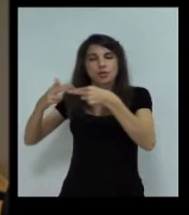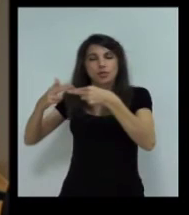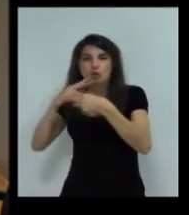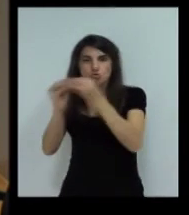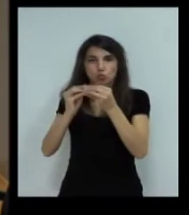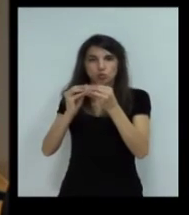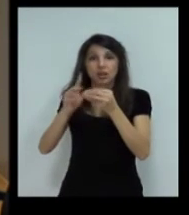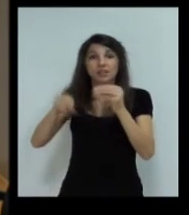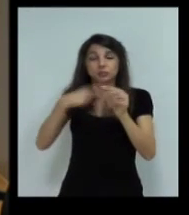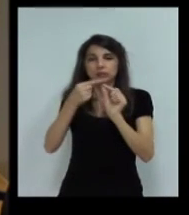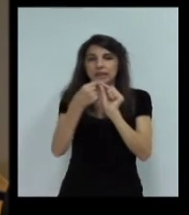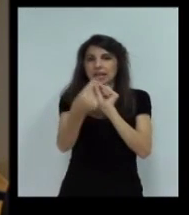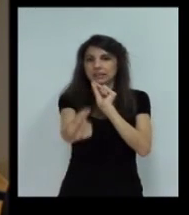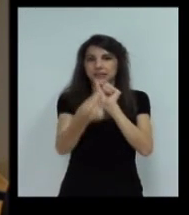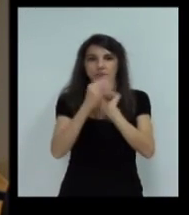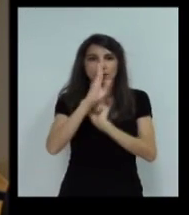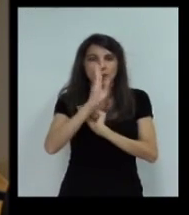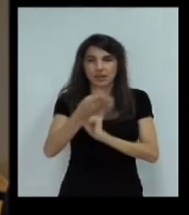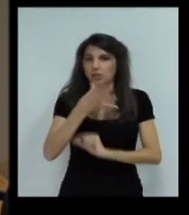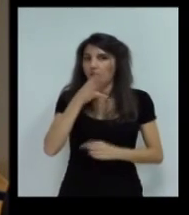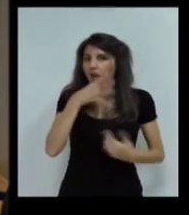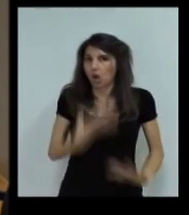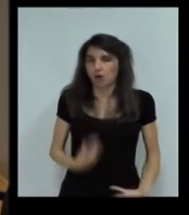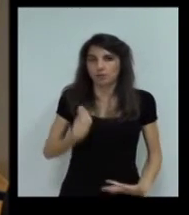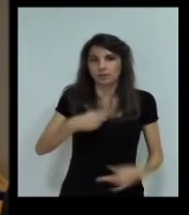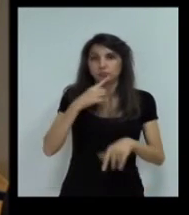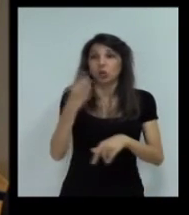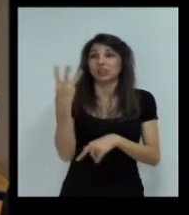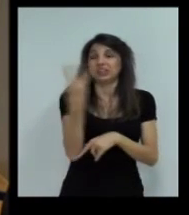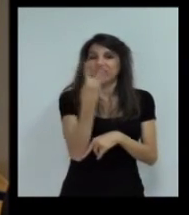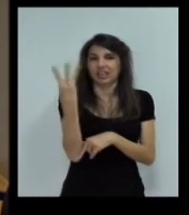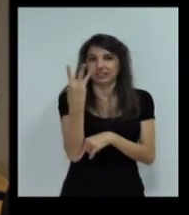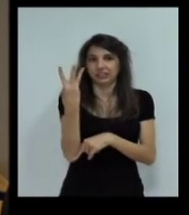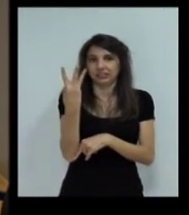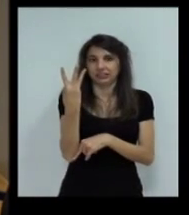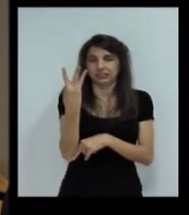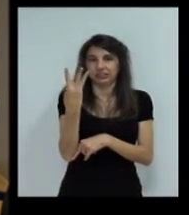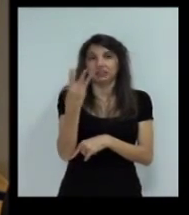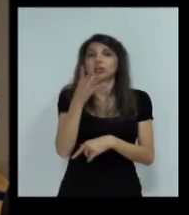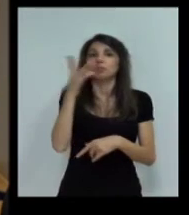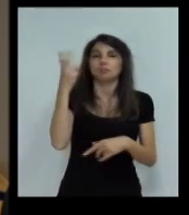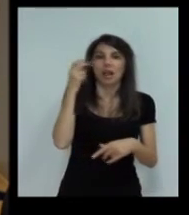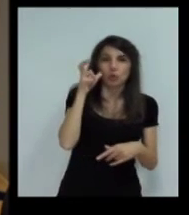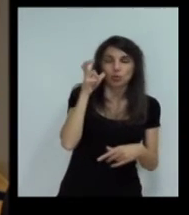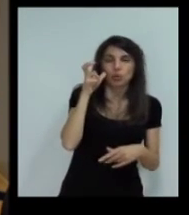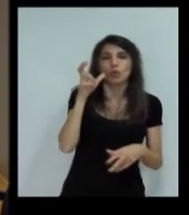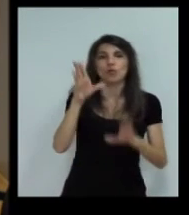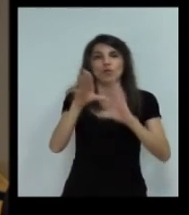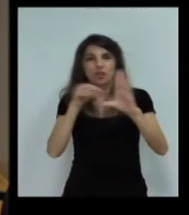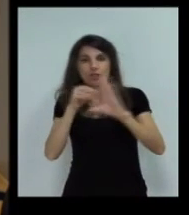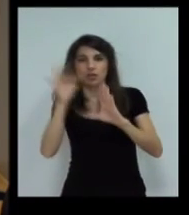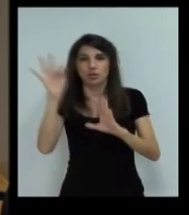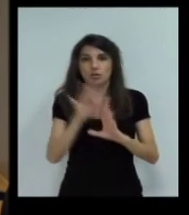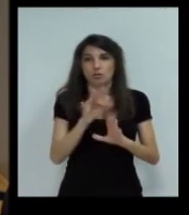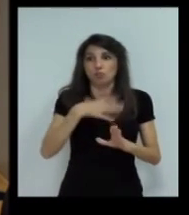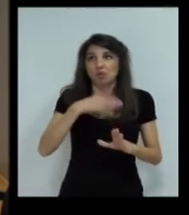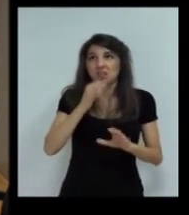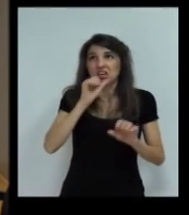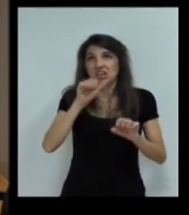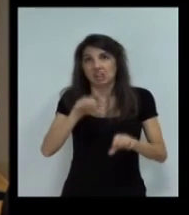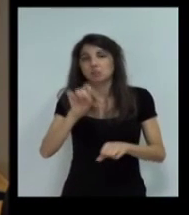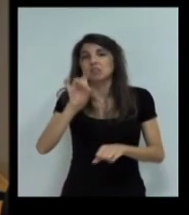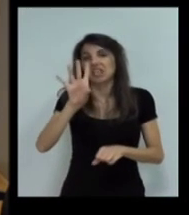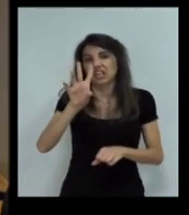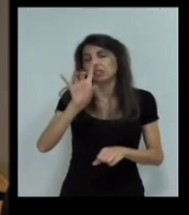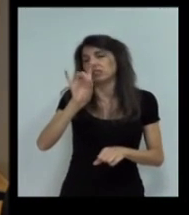ahora compuesta la señal por las 3 partes con el audio y el vídeo, y el delay puede ser de 15 segundos, más o menos